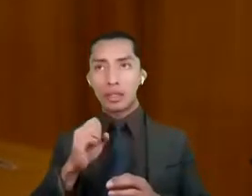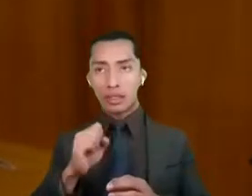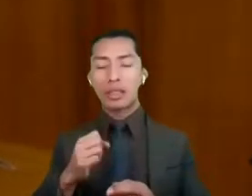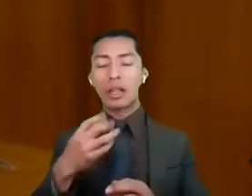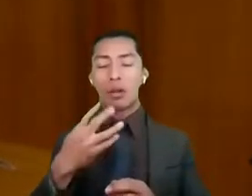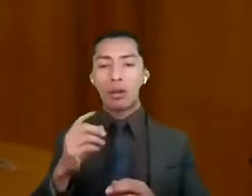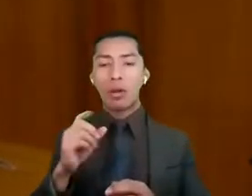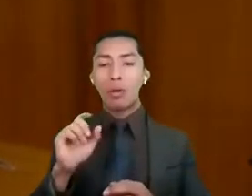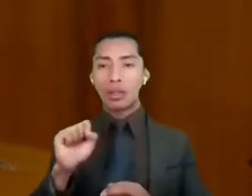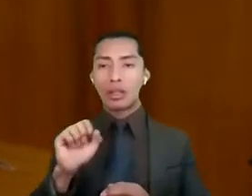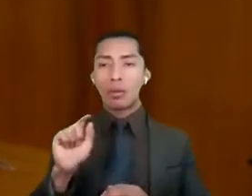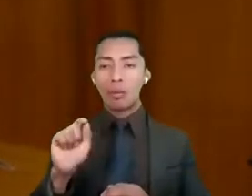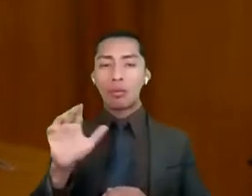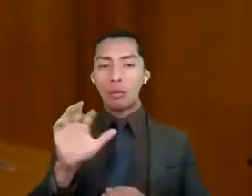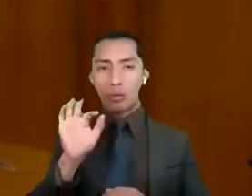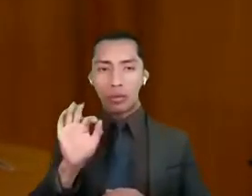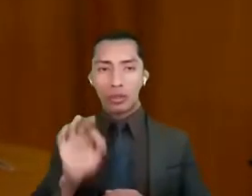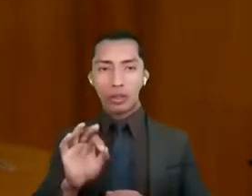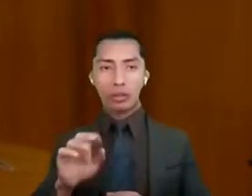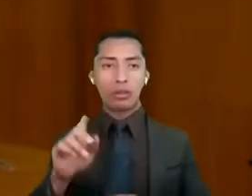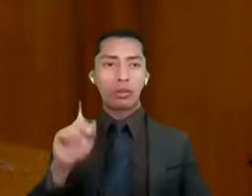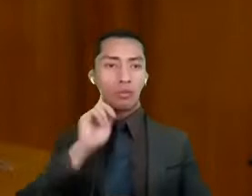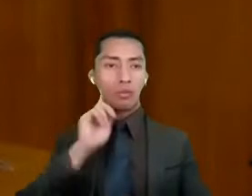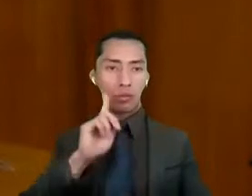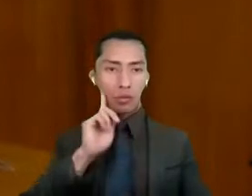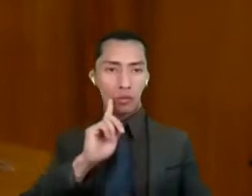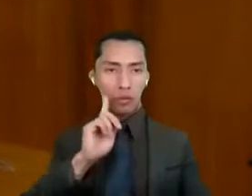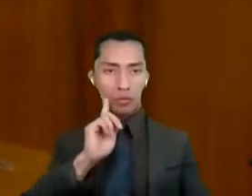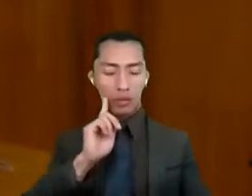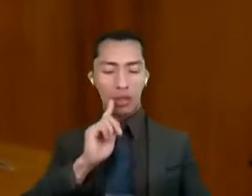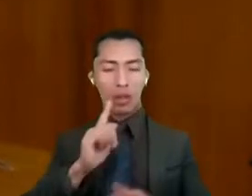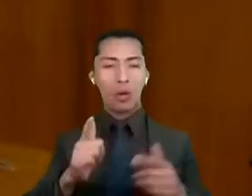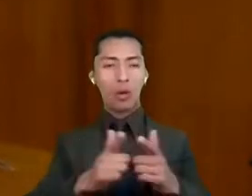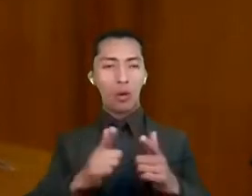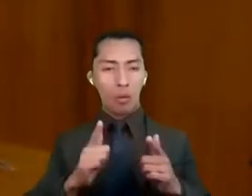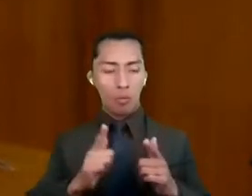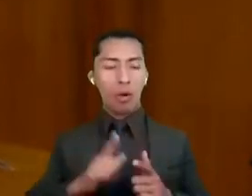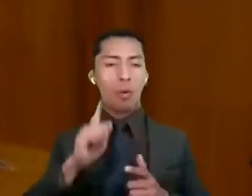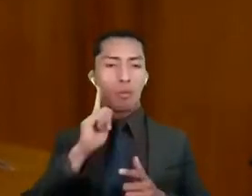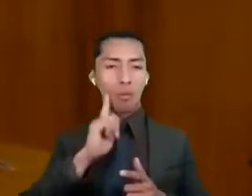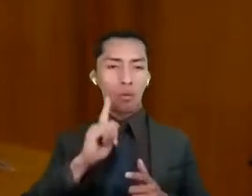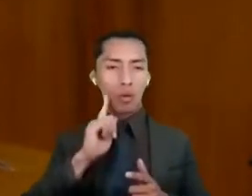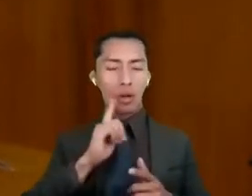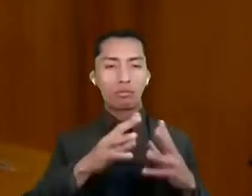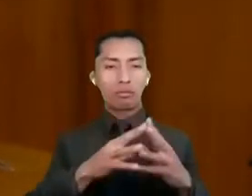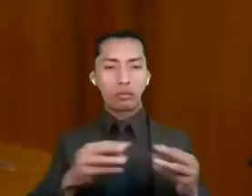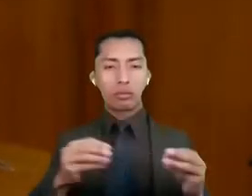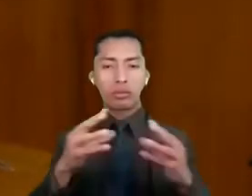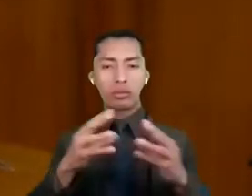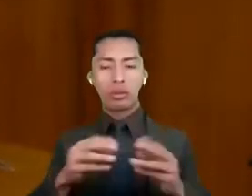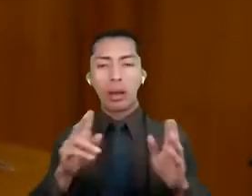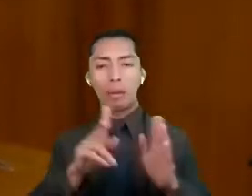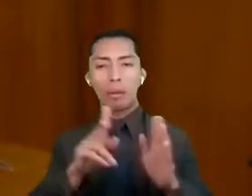55.2% fueron mujeres. Dentro del grupo de mujeres desaparecidas, según datos oficiales en el periódico referido,